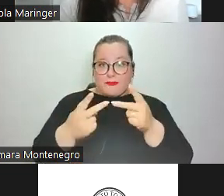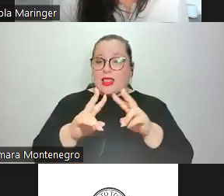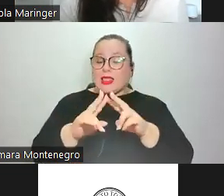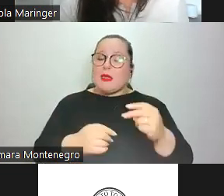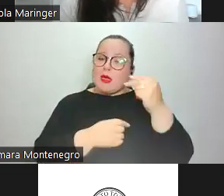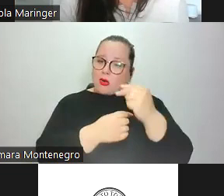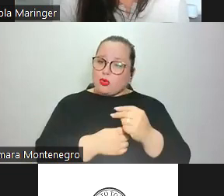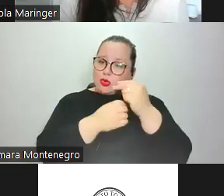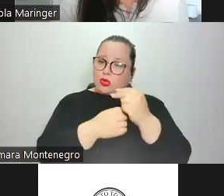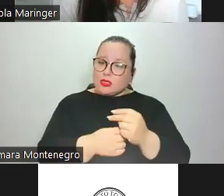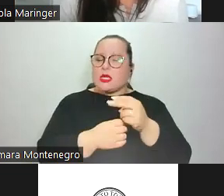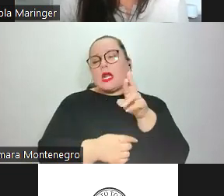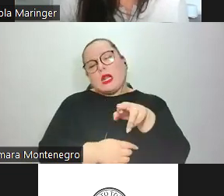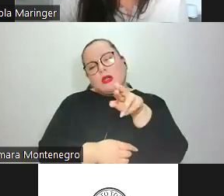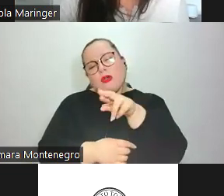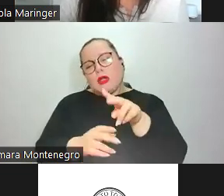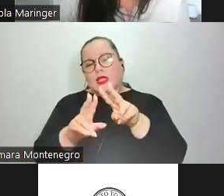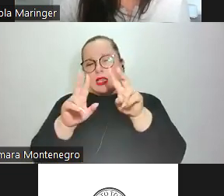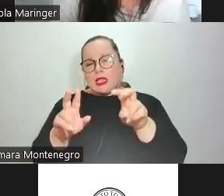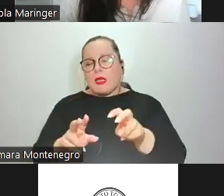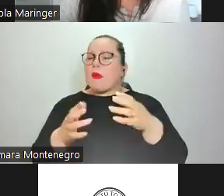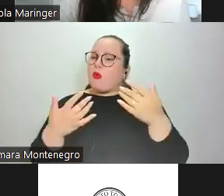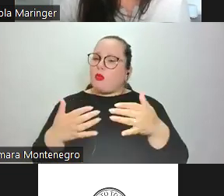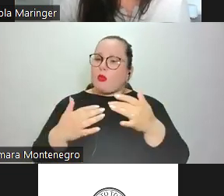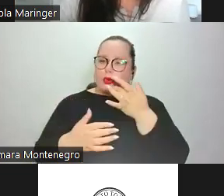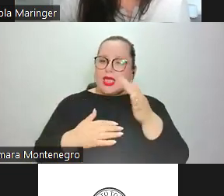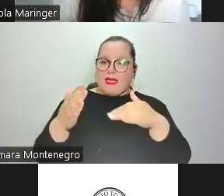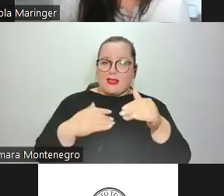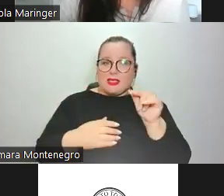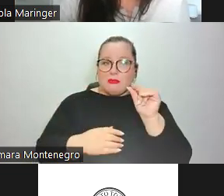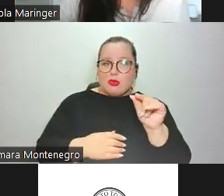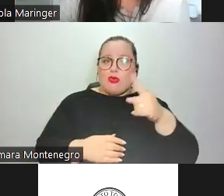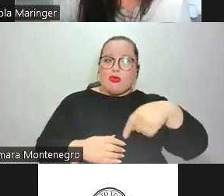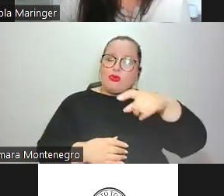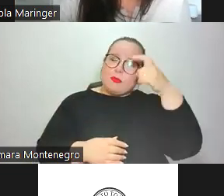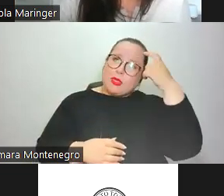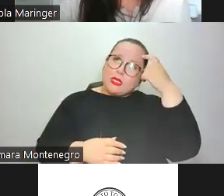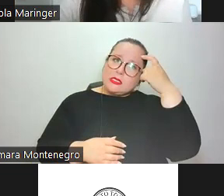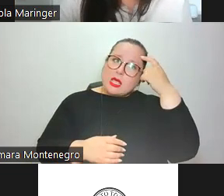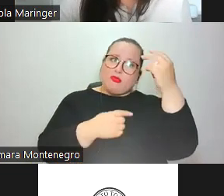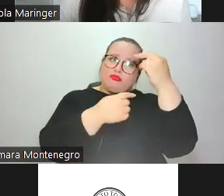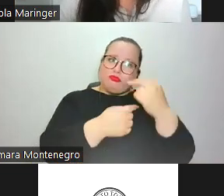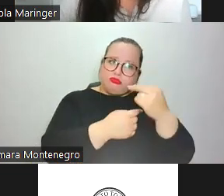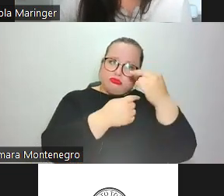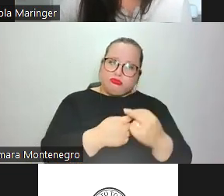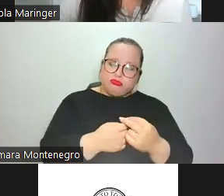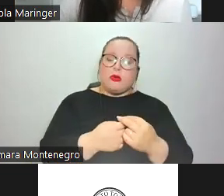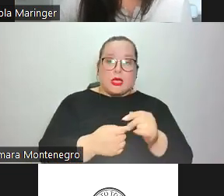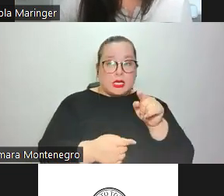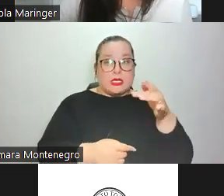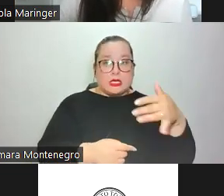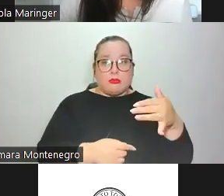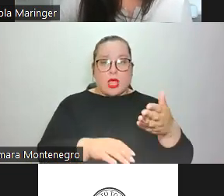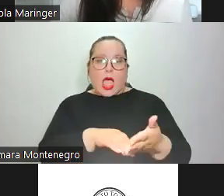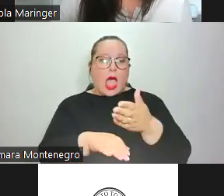autoconocimiento. Vamos a seguir retomando ese gran tema, porque pocas veces nos detenemos a pensar en ello, que es fundamental, antes de ir al